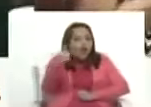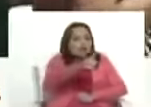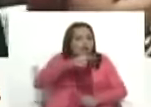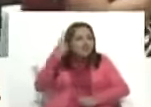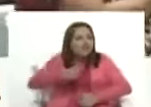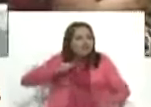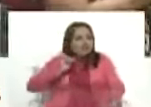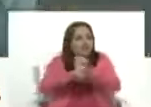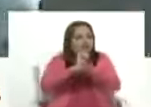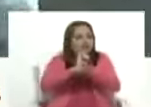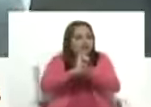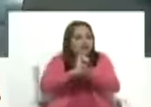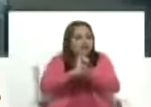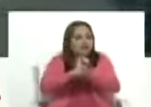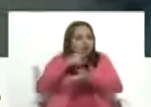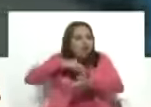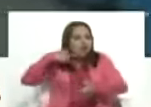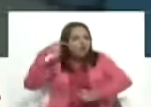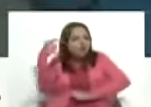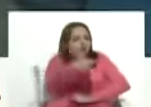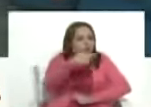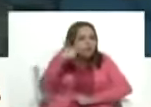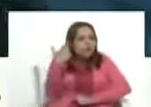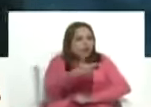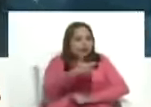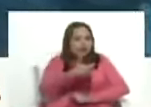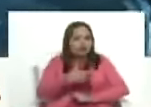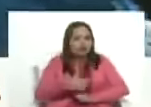uno, diríamos.